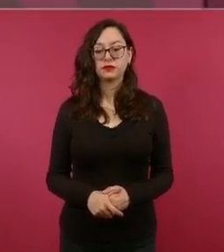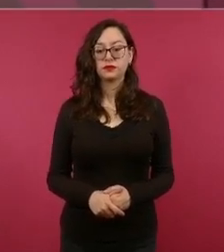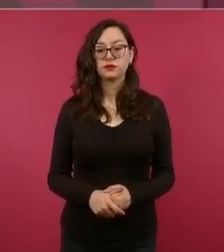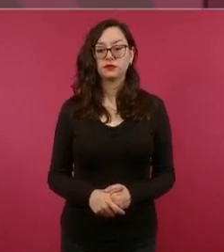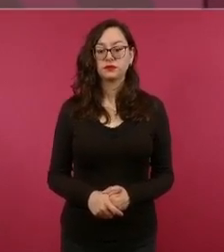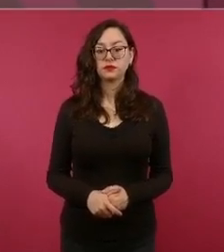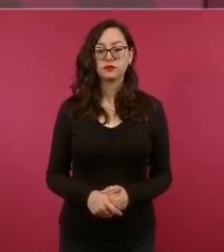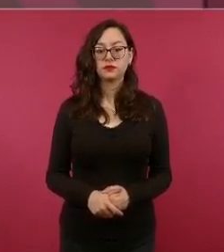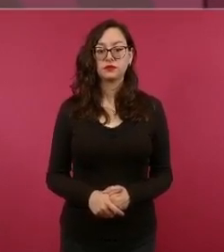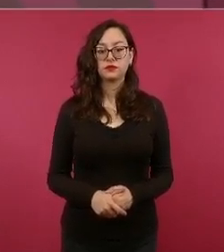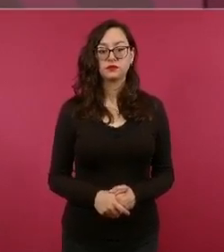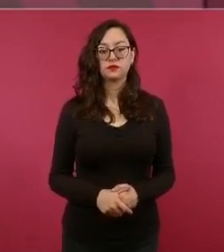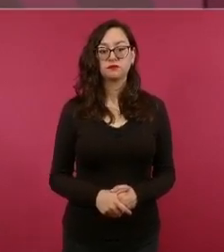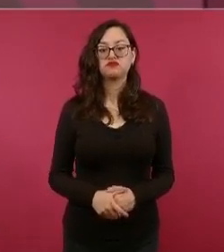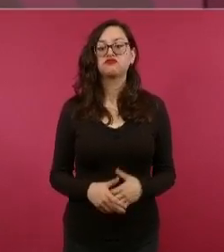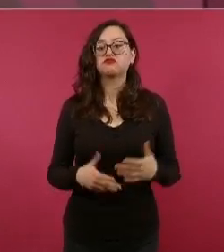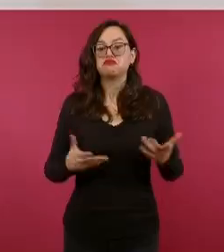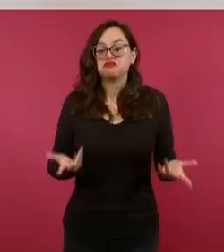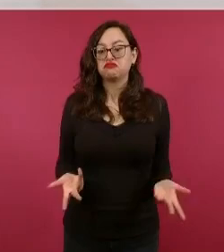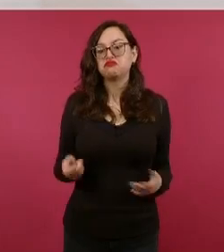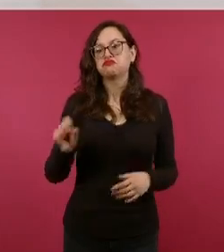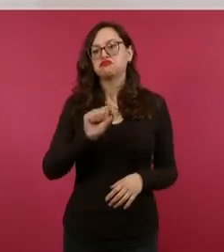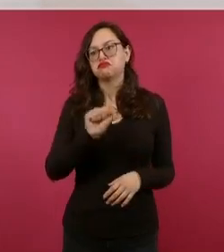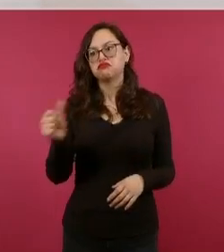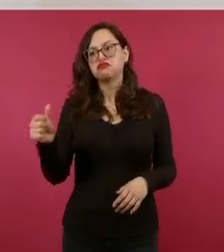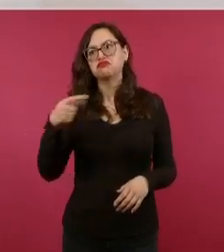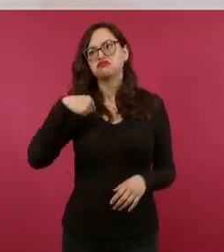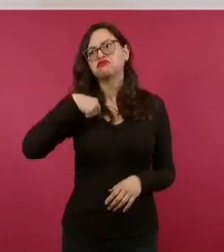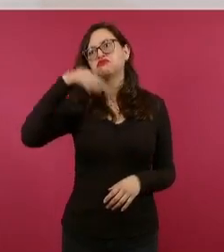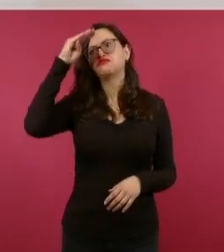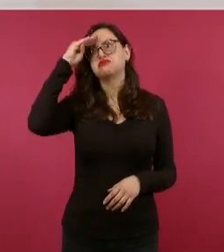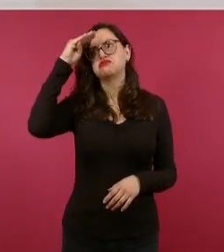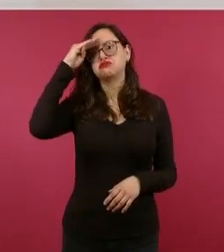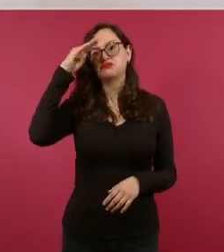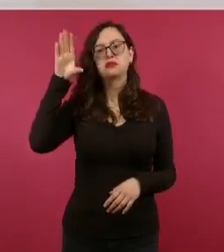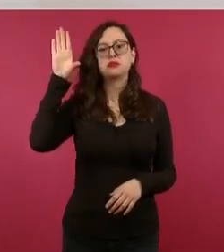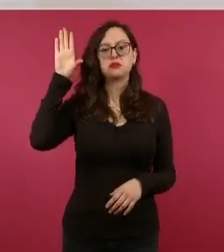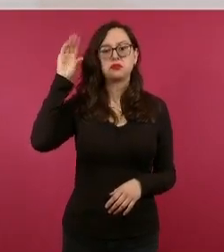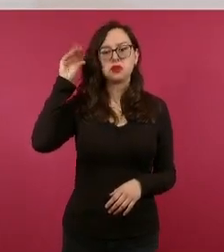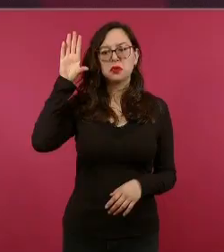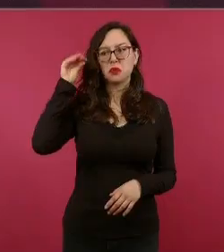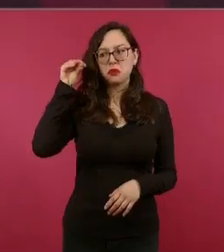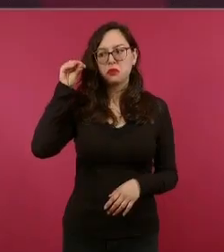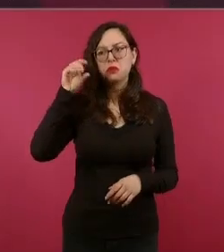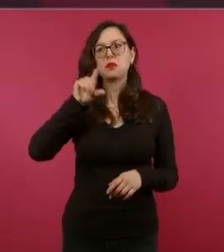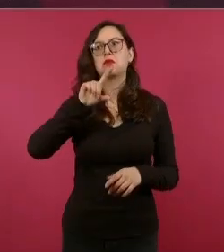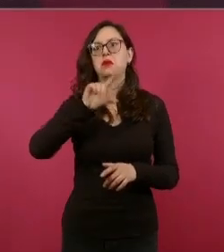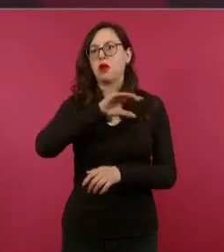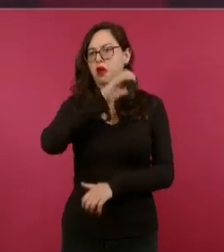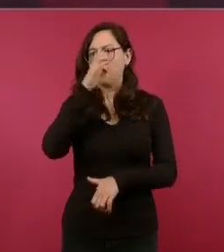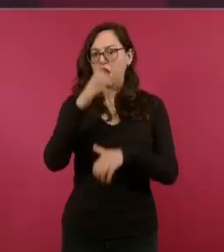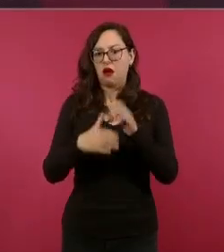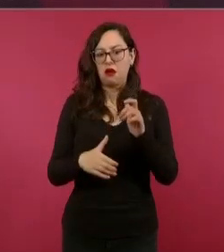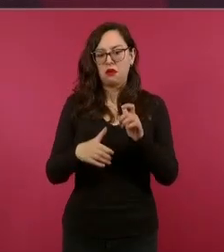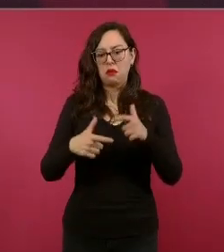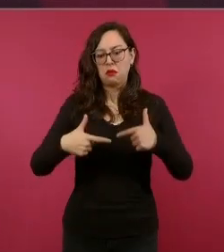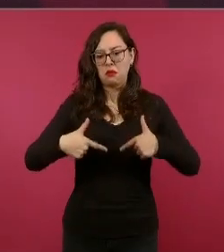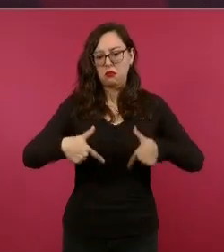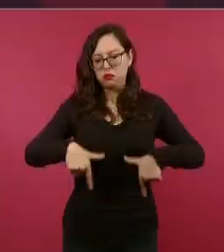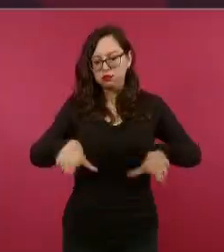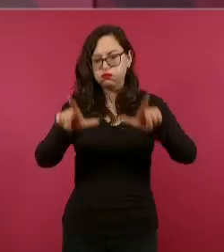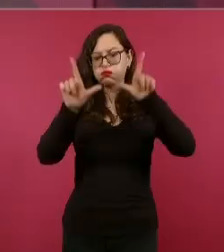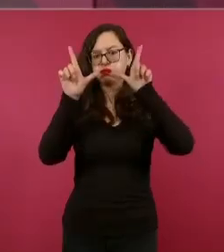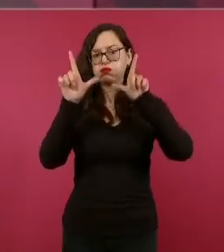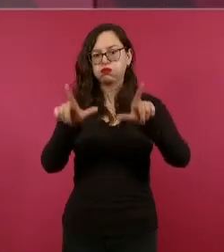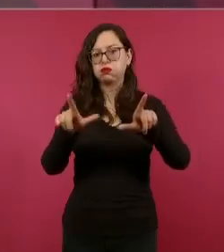tenerla completa un día y al día siguiente se baja. O sea, 24 horas y se